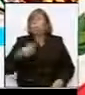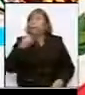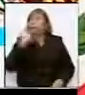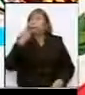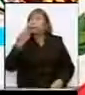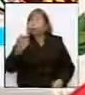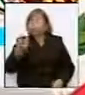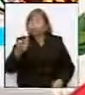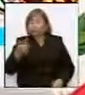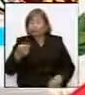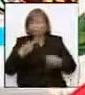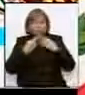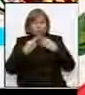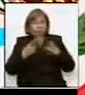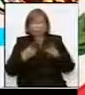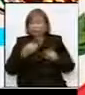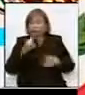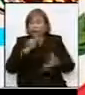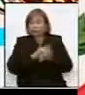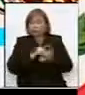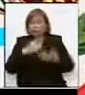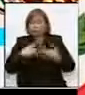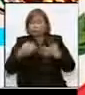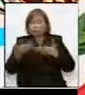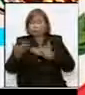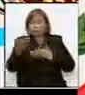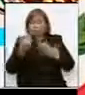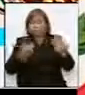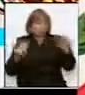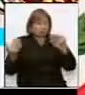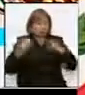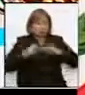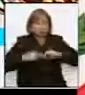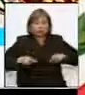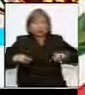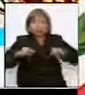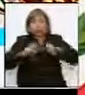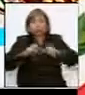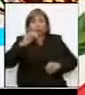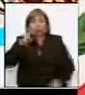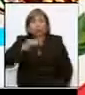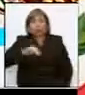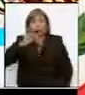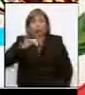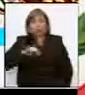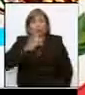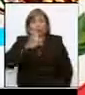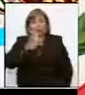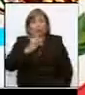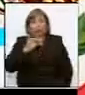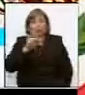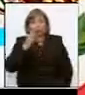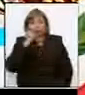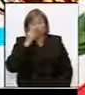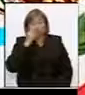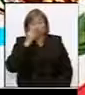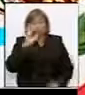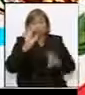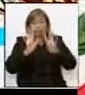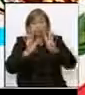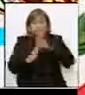anunciarles que estoy convocando a la sesión del Pleno del Congreso para el día martes 4 de junio a las 9 de la